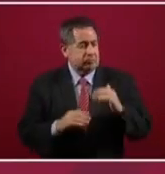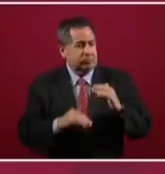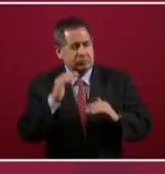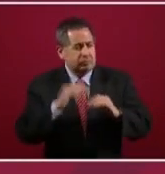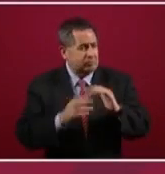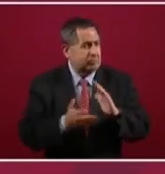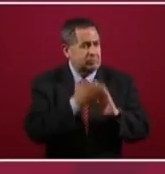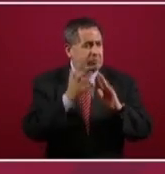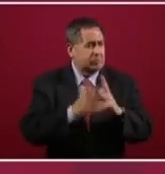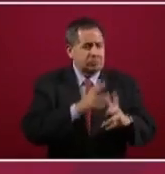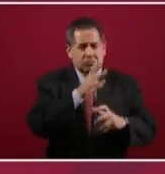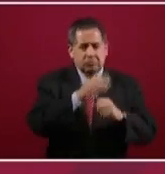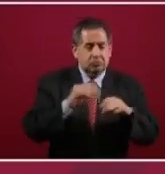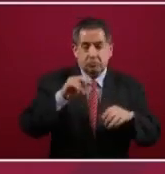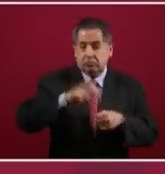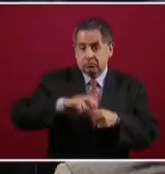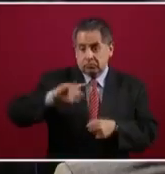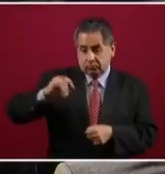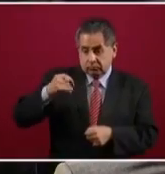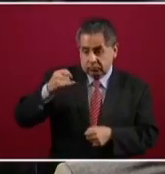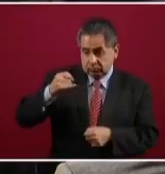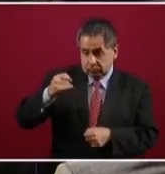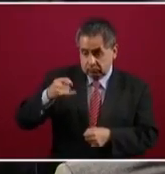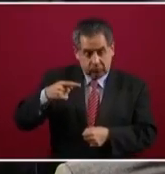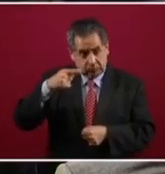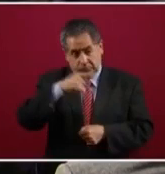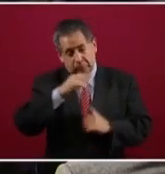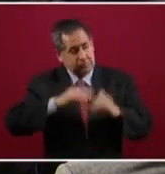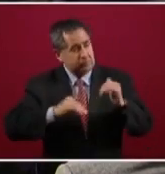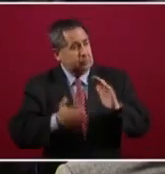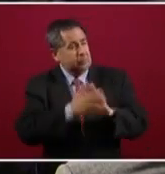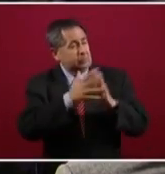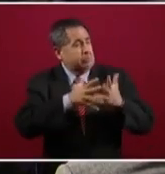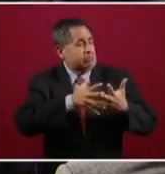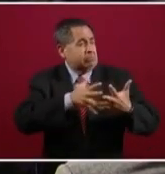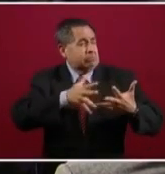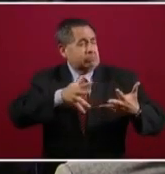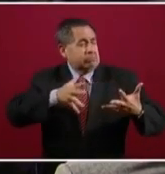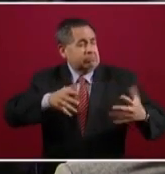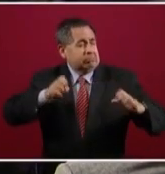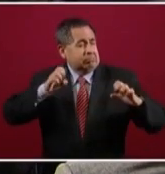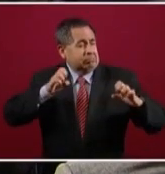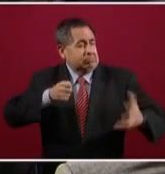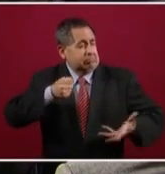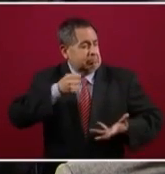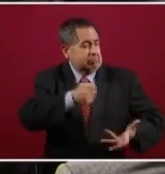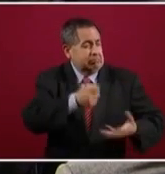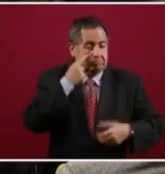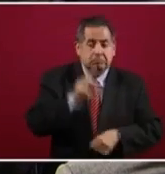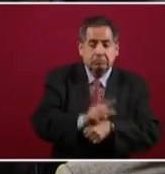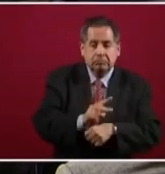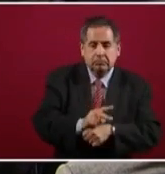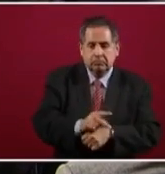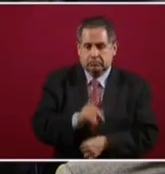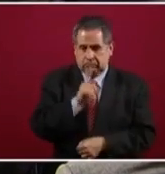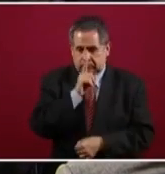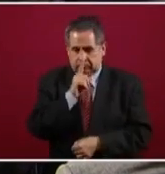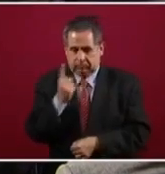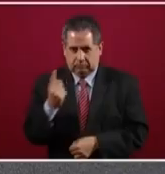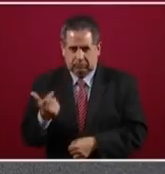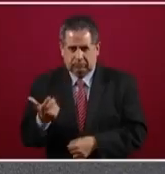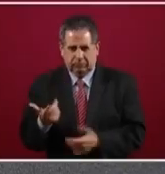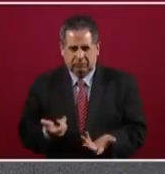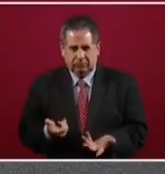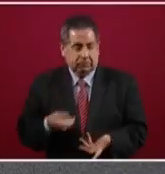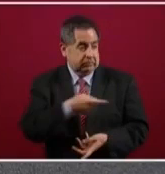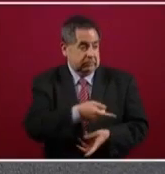construcción ahí en Tijuana de una de esas instalaciones se llevó